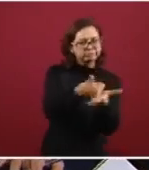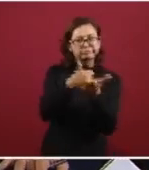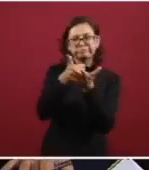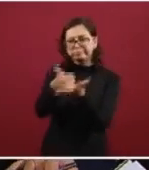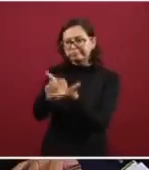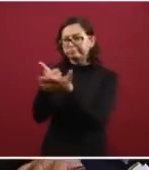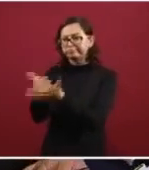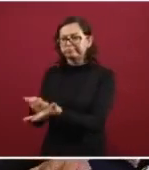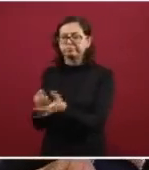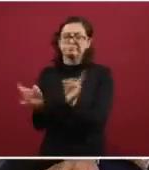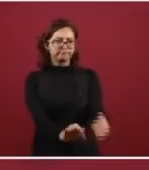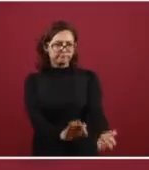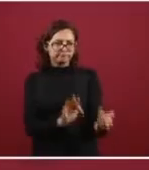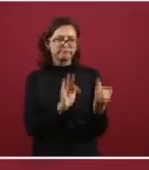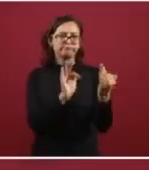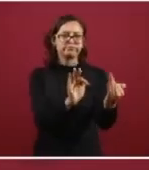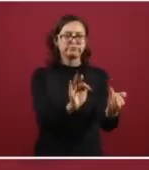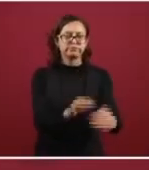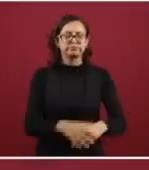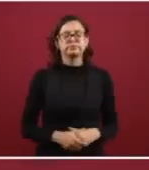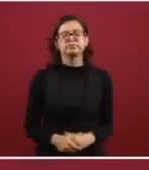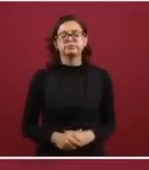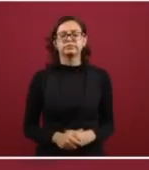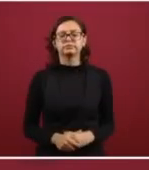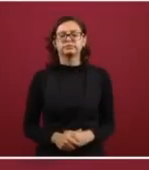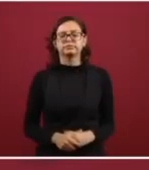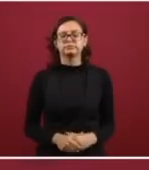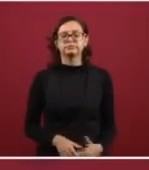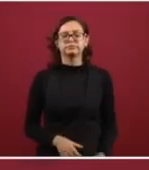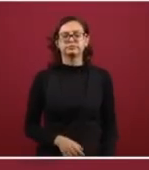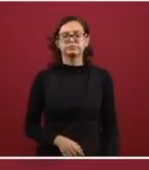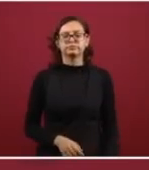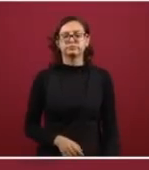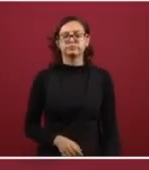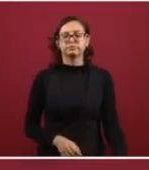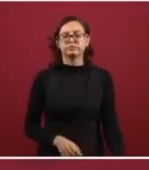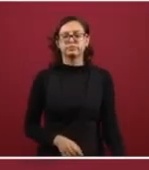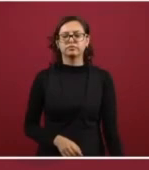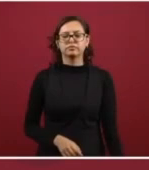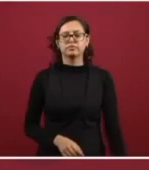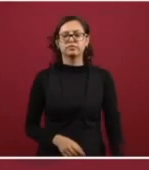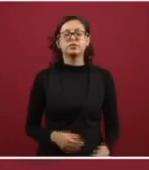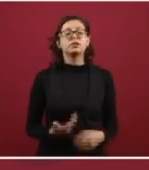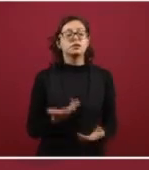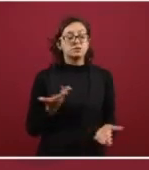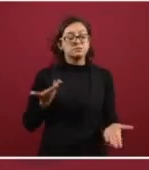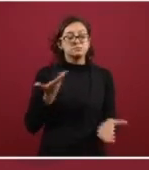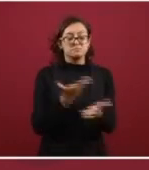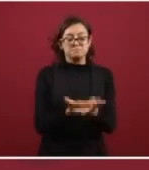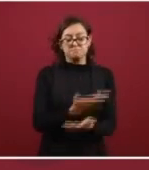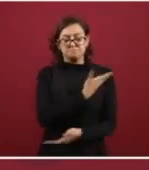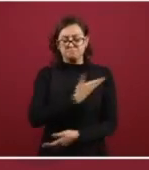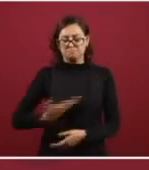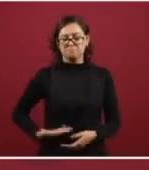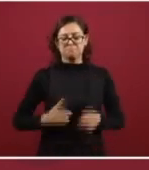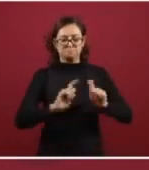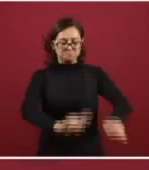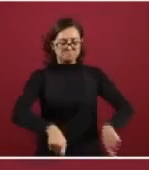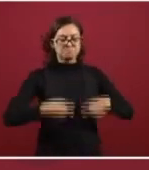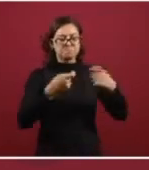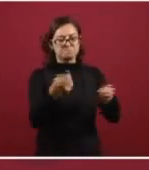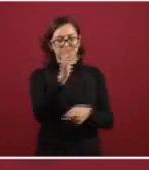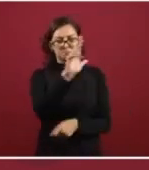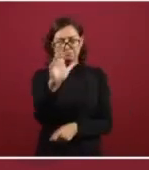una desgracia. Asimismo, el secretario de Seguridad y Protección Ciudadana, Alfonso Durazo Montaño, recordó que fue en